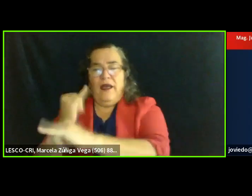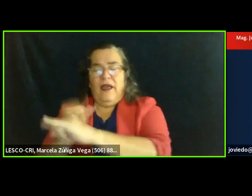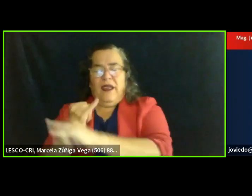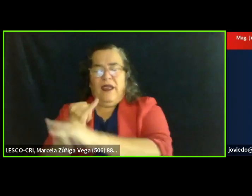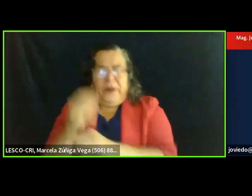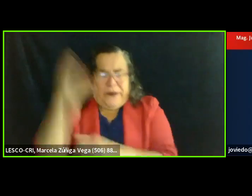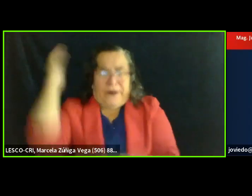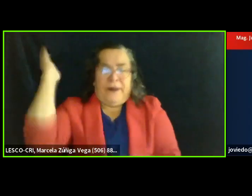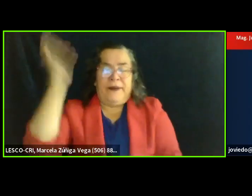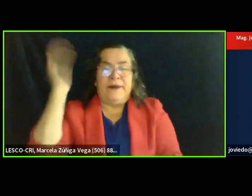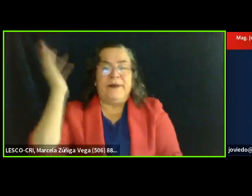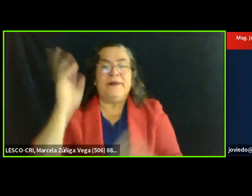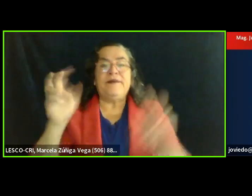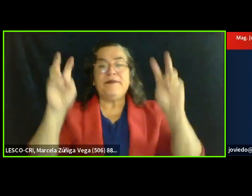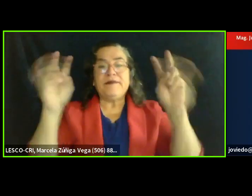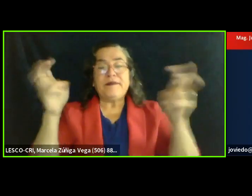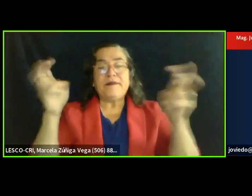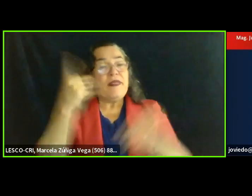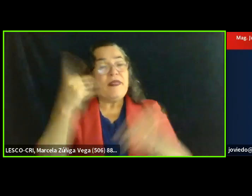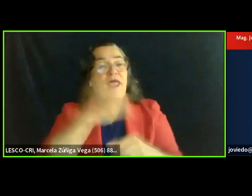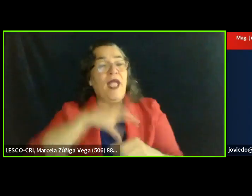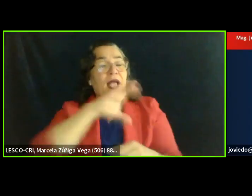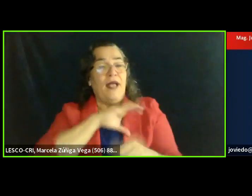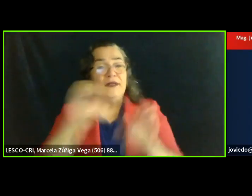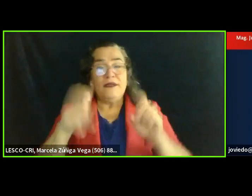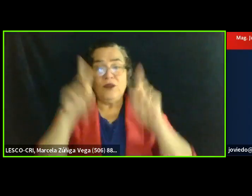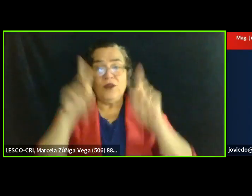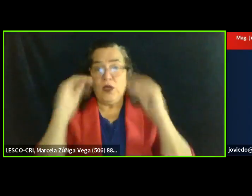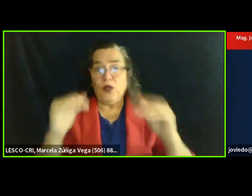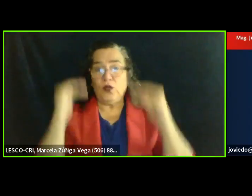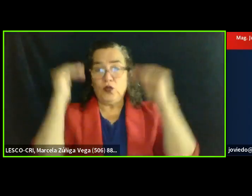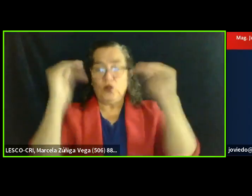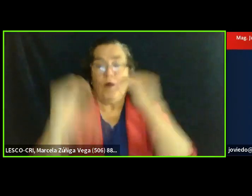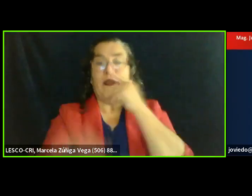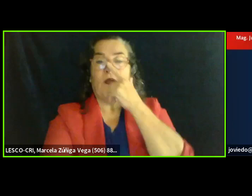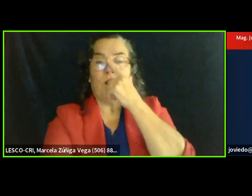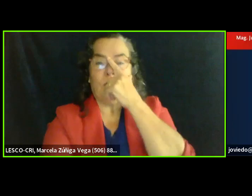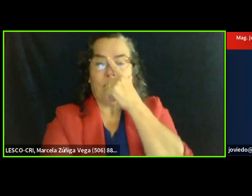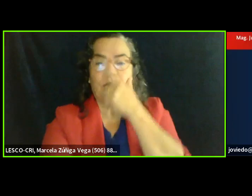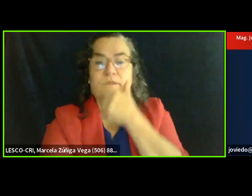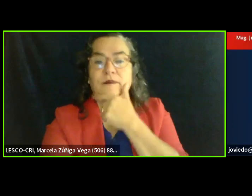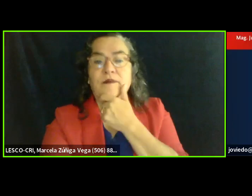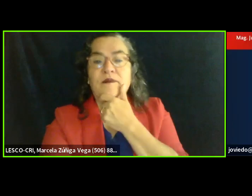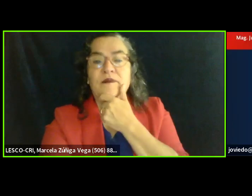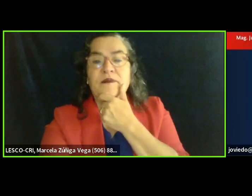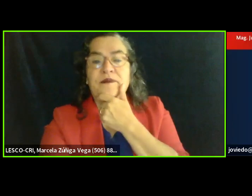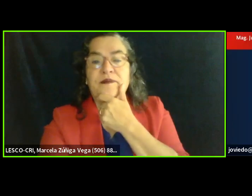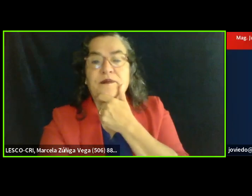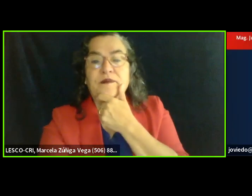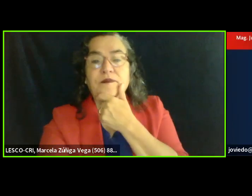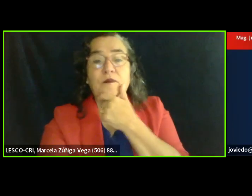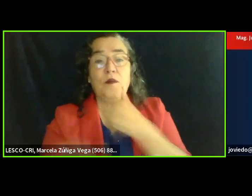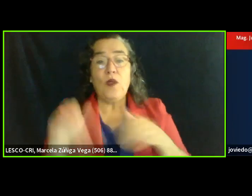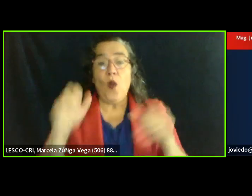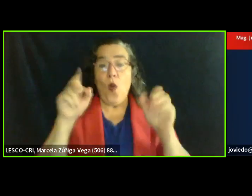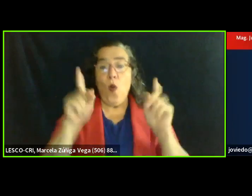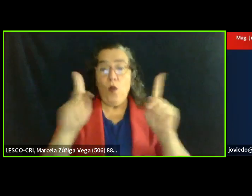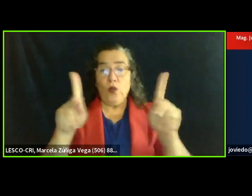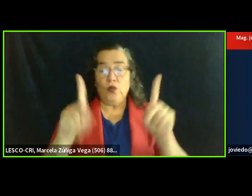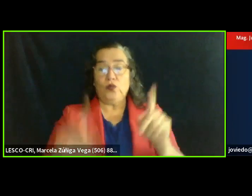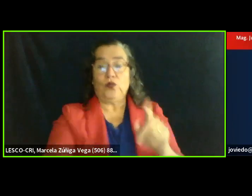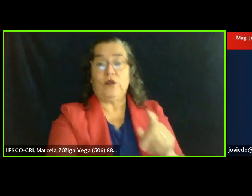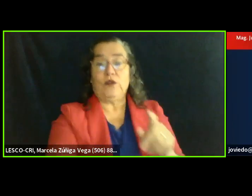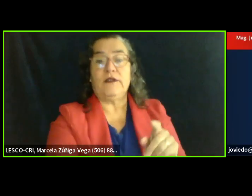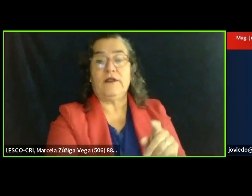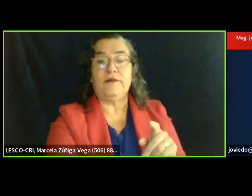temas de relevancia para la calidad de la educación superior. En esta oportunidad se presentará el tema